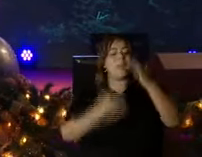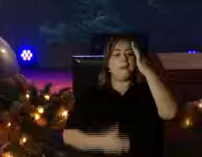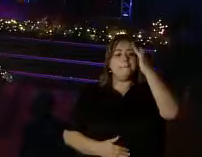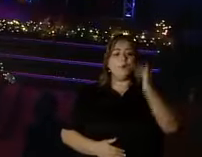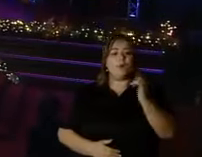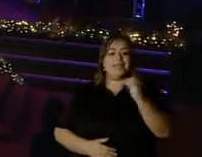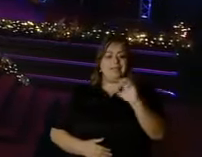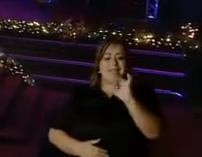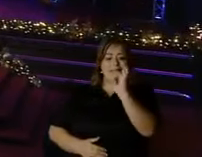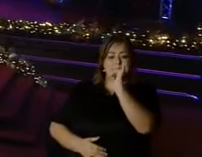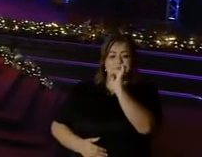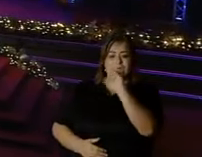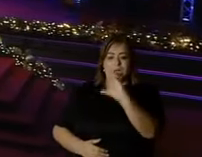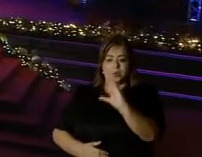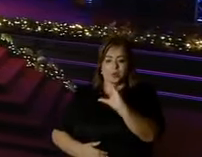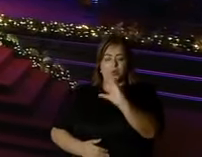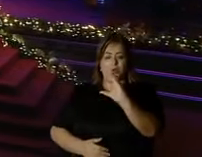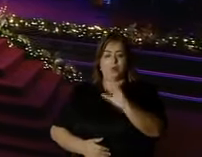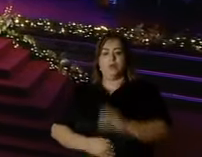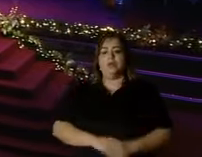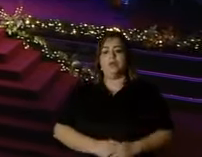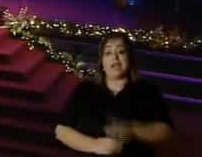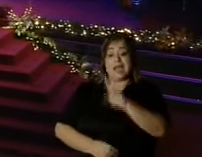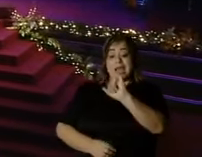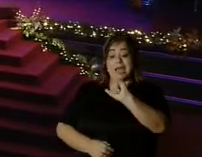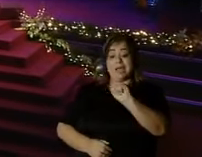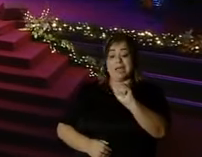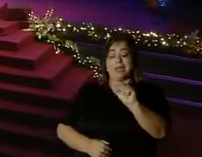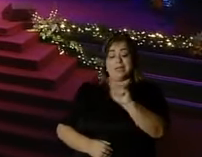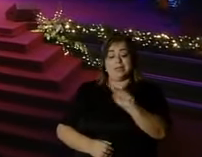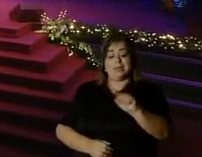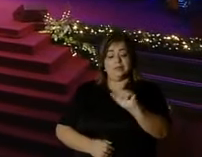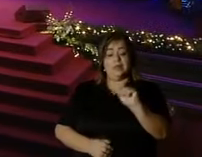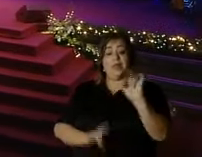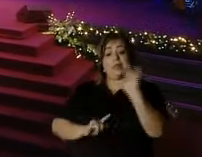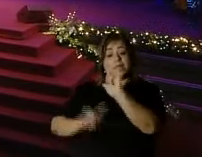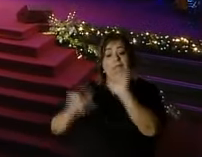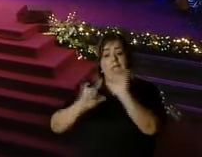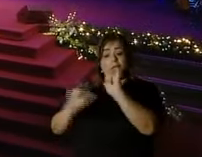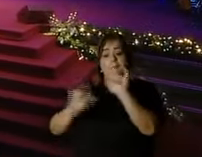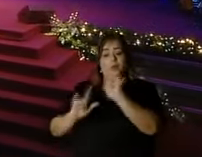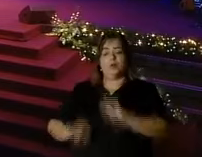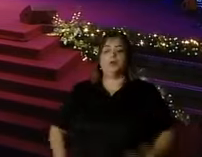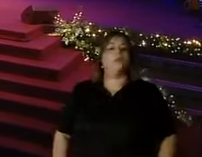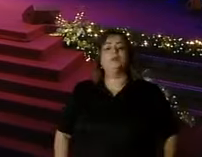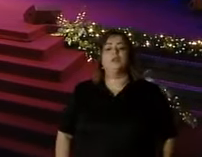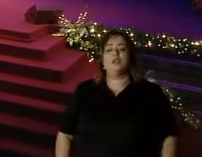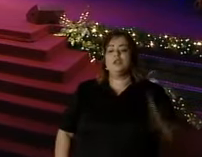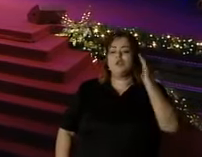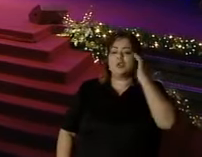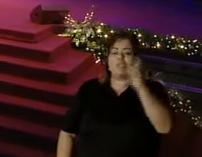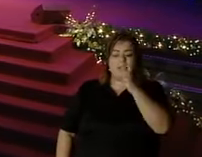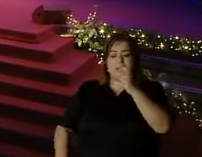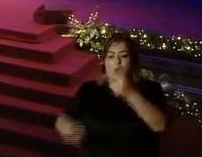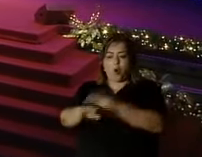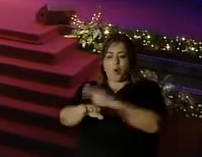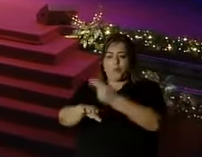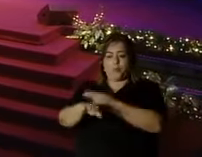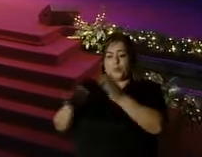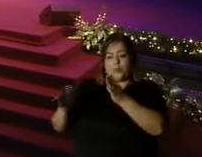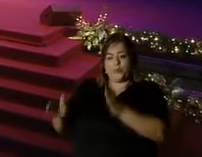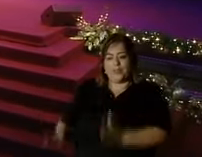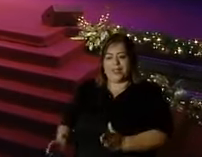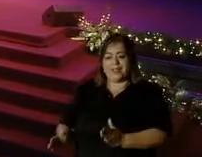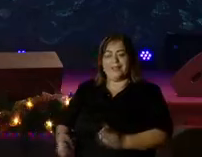adoradores. Gracias por ustedes. Raiza, te amo, te vi por allí, te amo. Yo conozco a mis ovejas, aunque estén sentadas en la esquina de arriba, gloria a